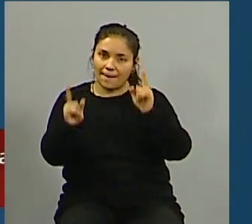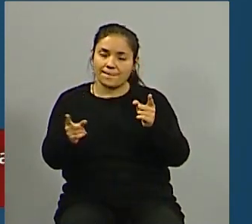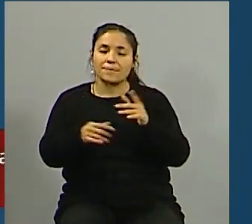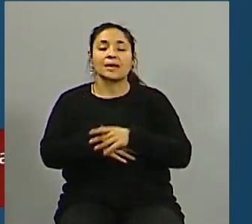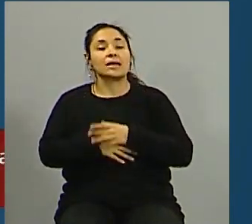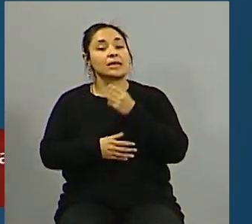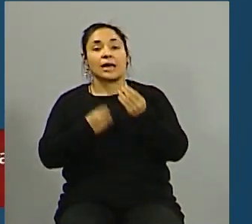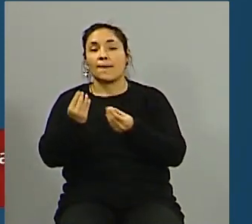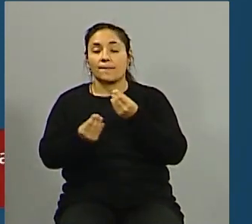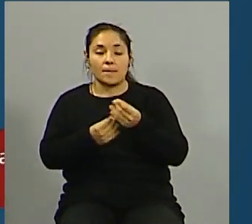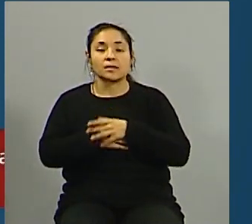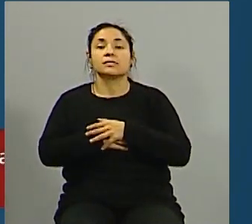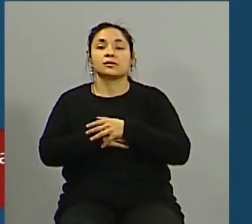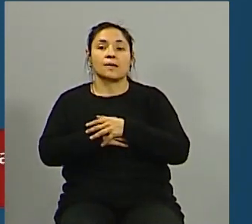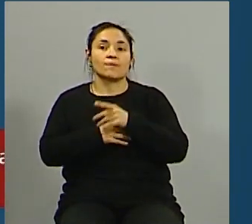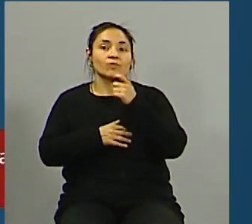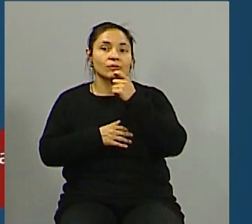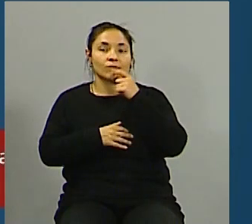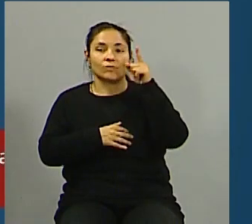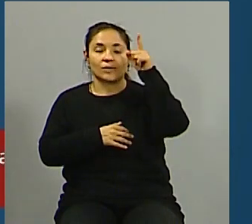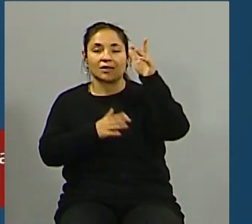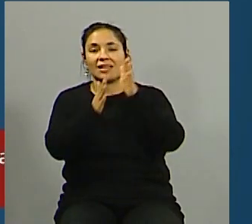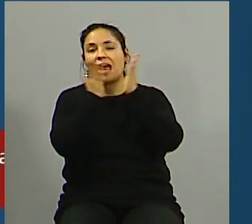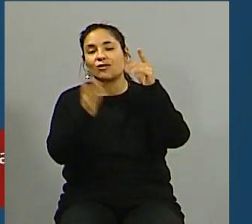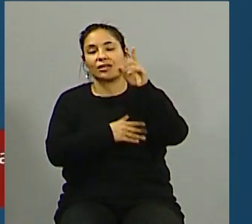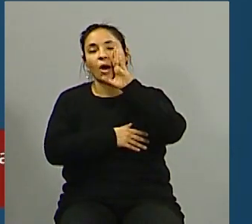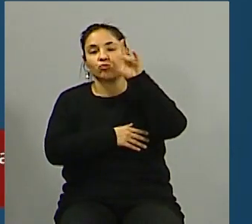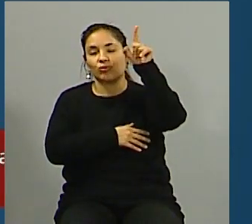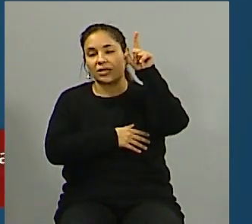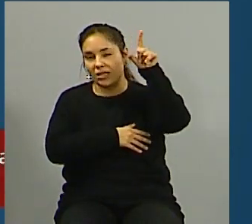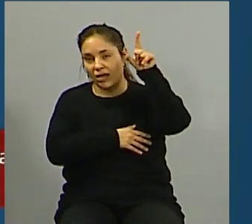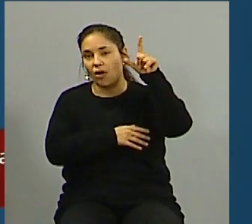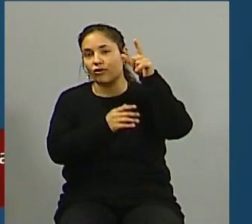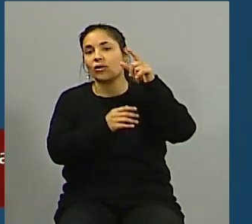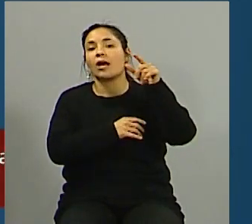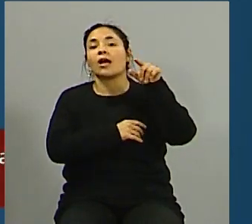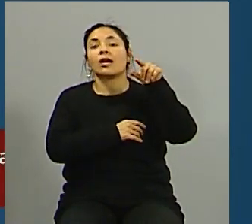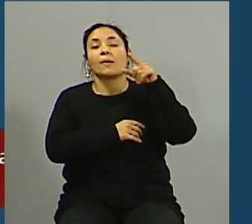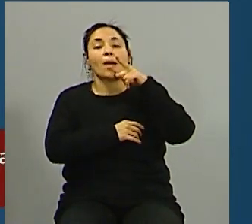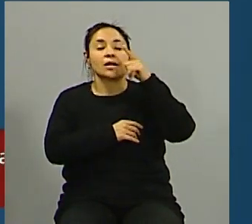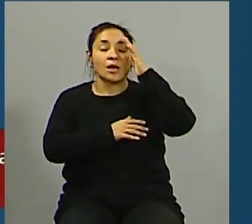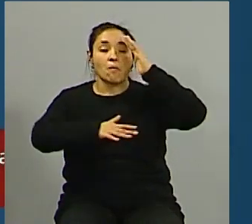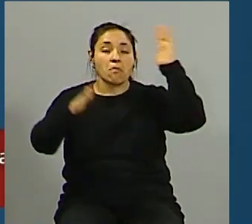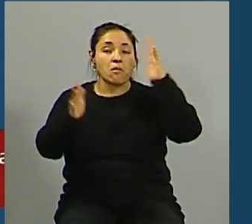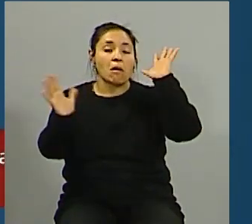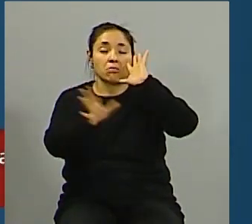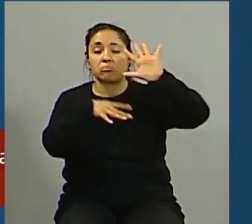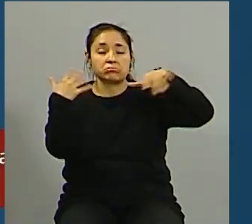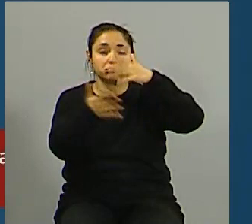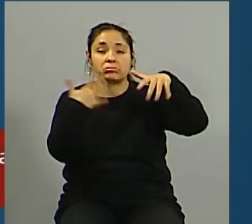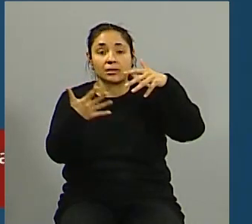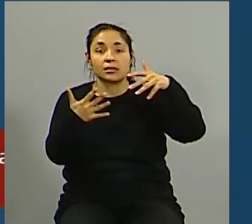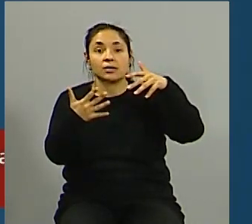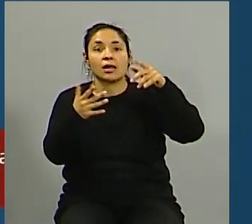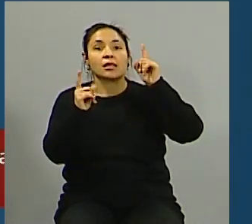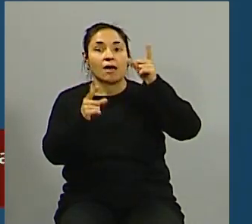termina pasando? Que un medio como el Wall Street Journal diga que esto va a una catástrofe, a una hiper, seguramente también alimenta las